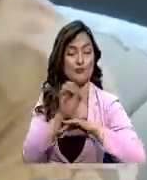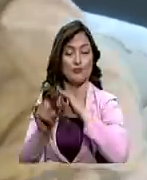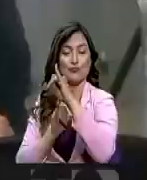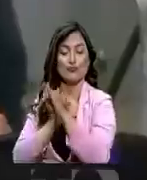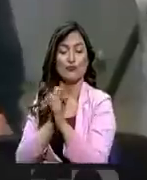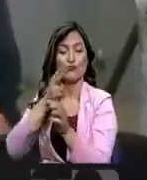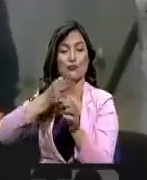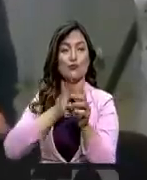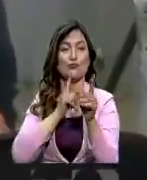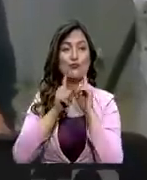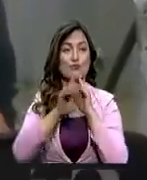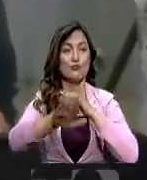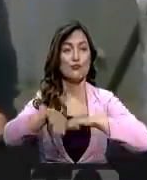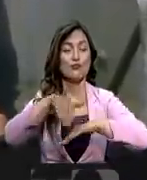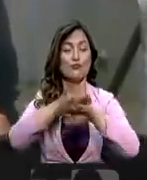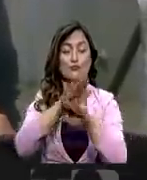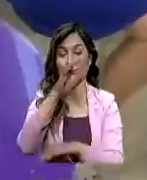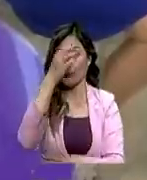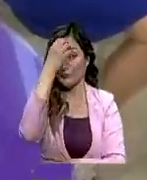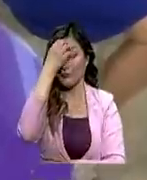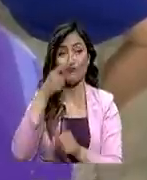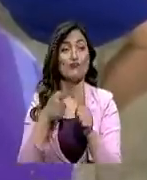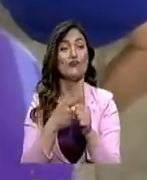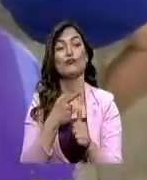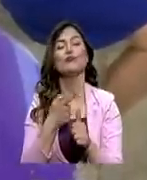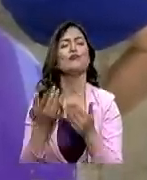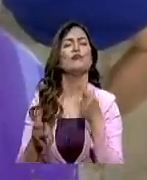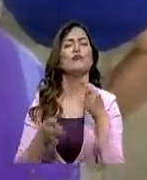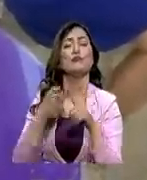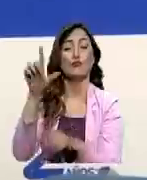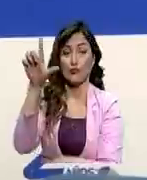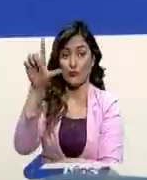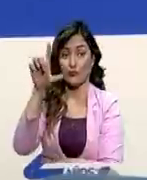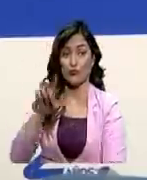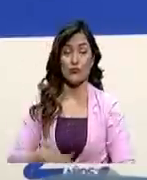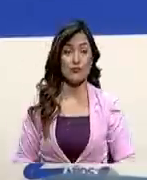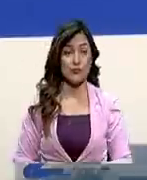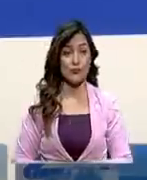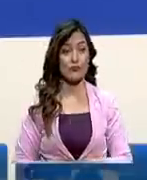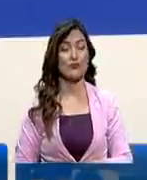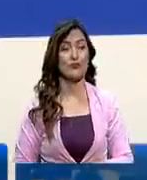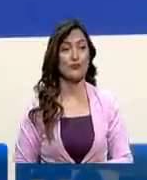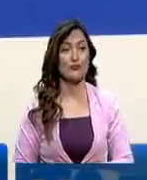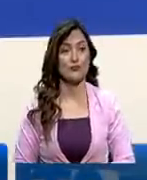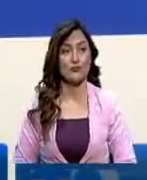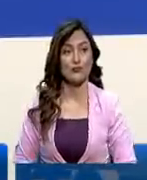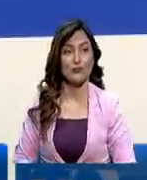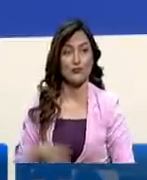denominados diálogos inusuales sobre la educación. La primera jornada se llevó a cabo este lunes. Un país que mejora un